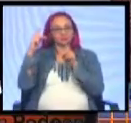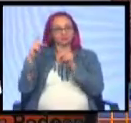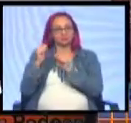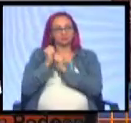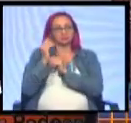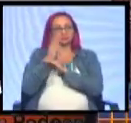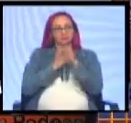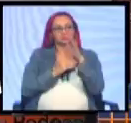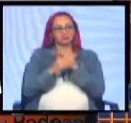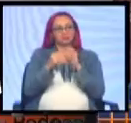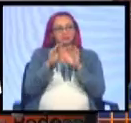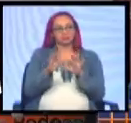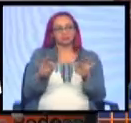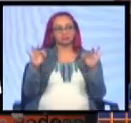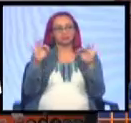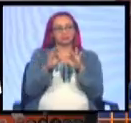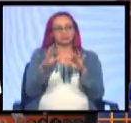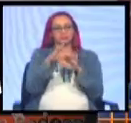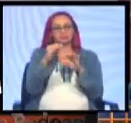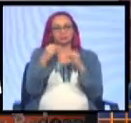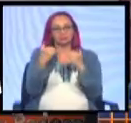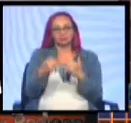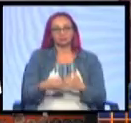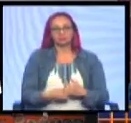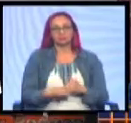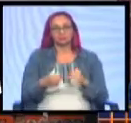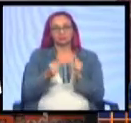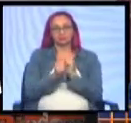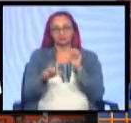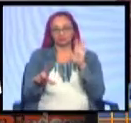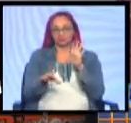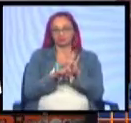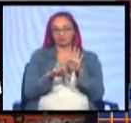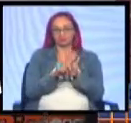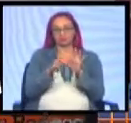con discapacidad son muy importantes, y ahora con la ley